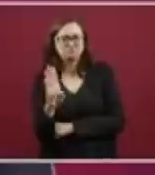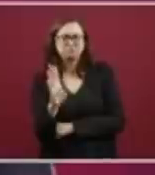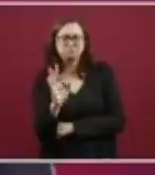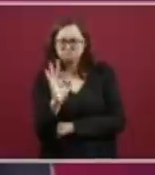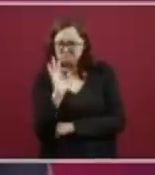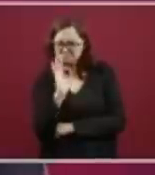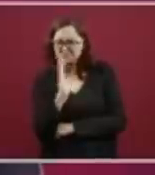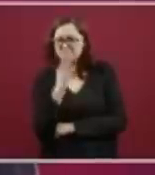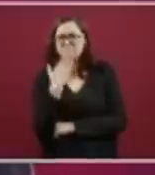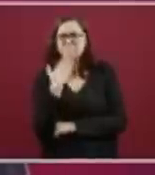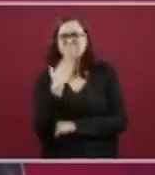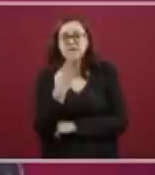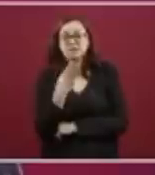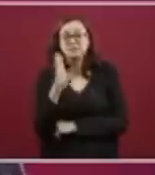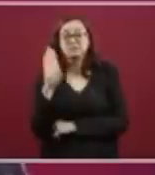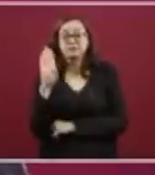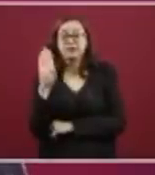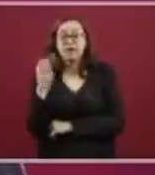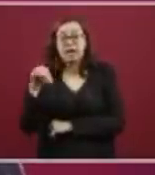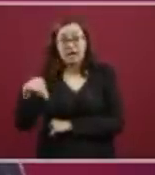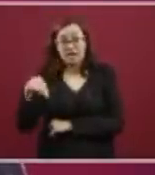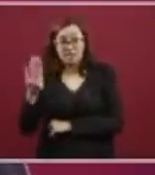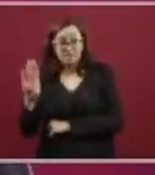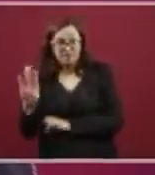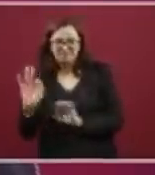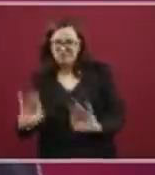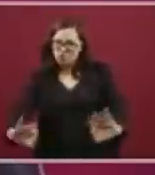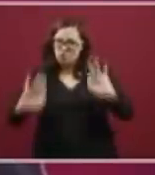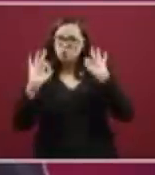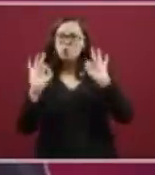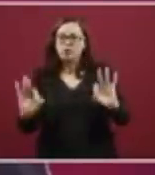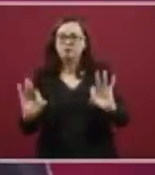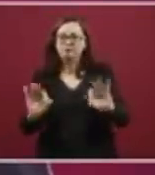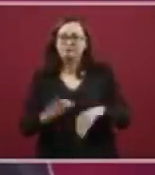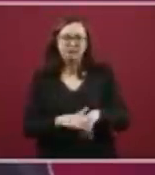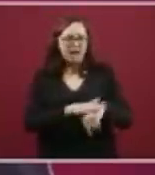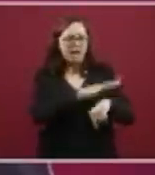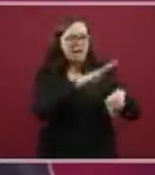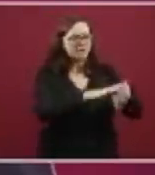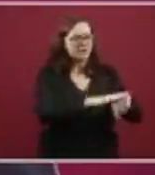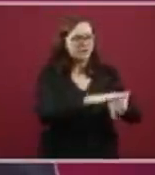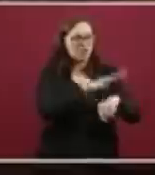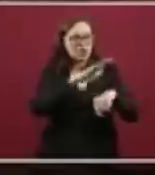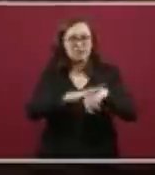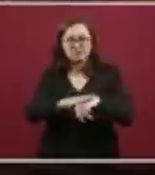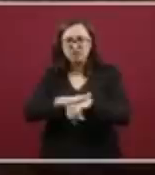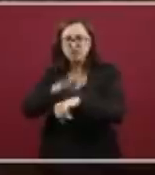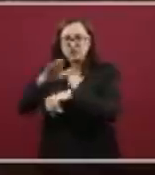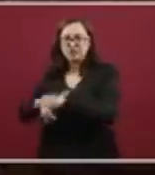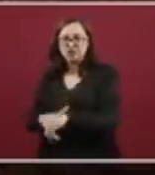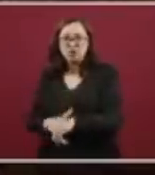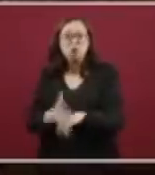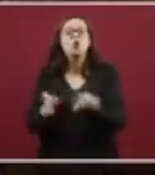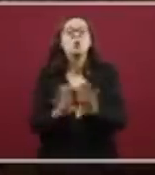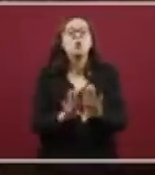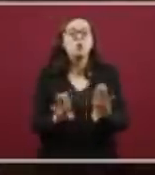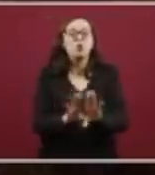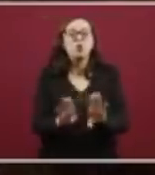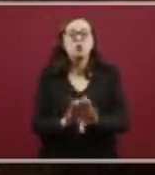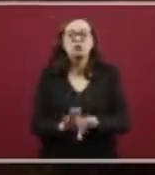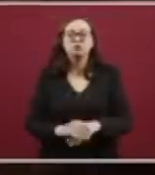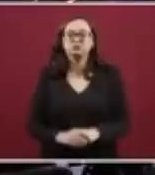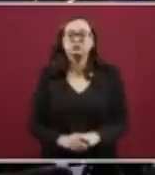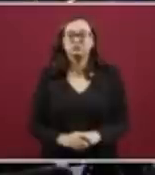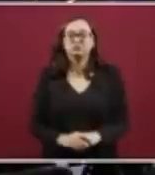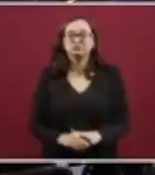buena y MB muy buena. ¿Y hasta ahorita cómo va la tabla de calificaciones? Quienes